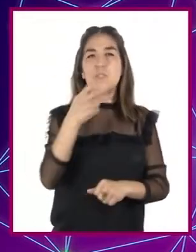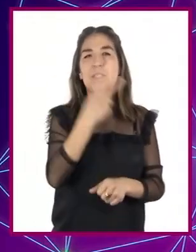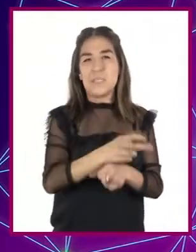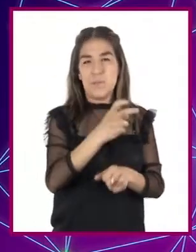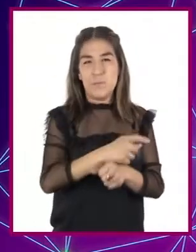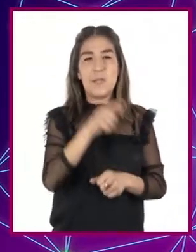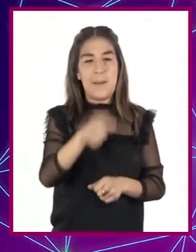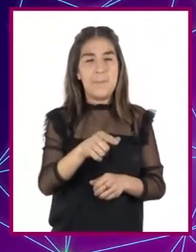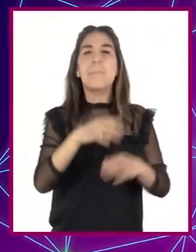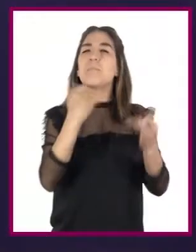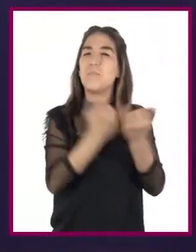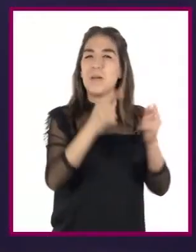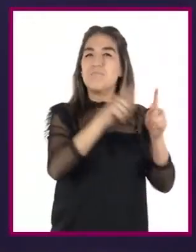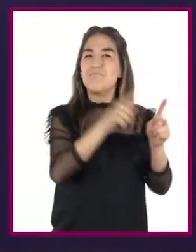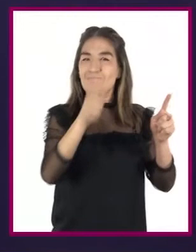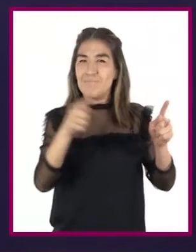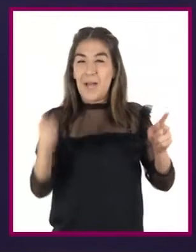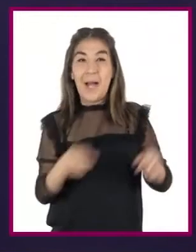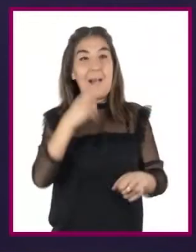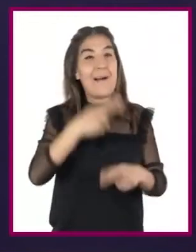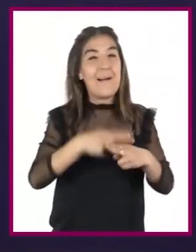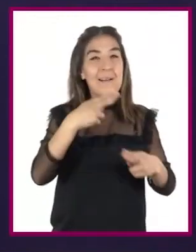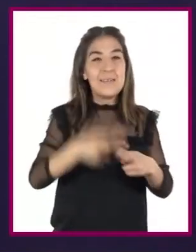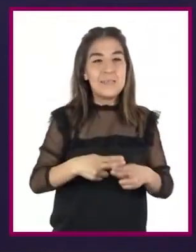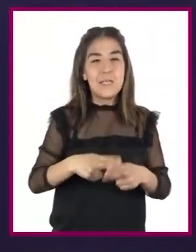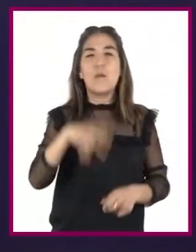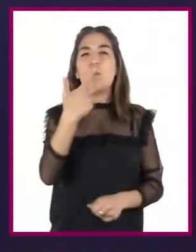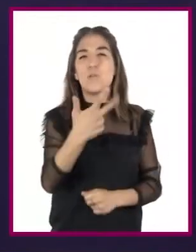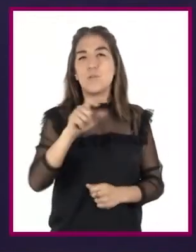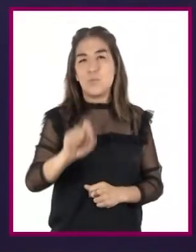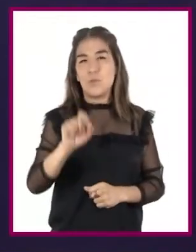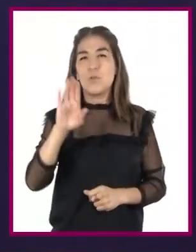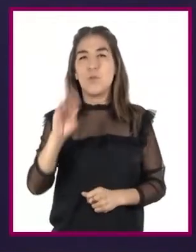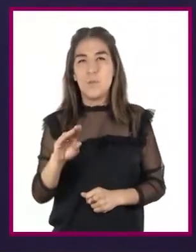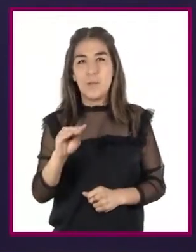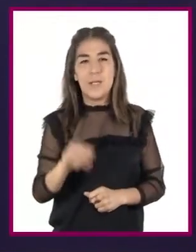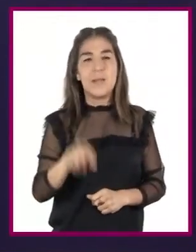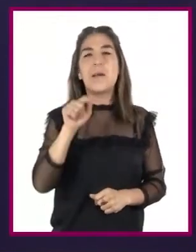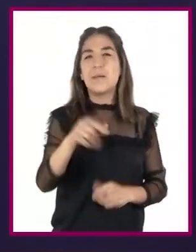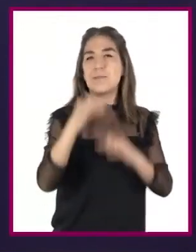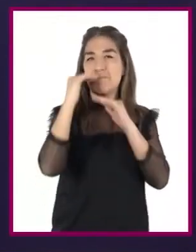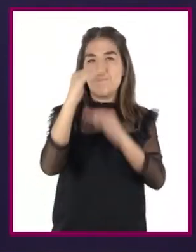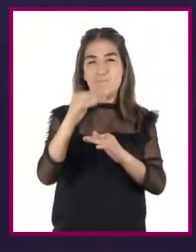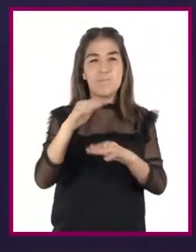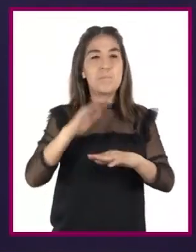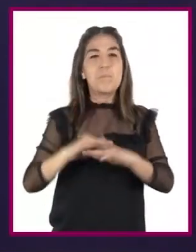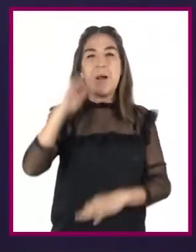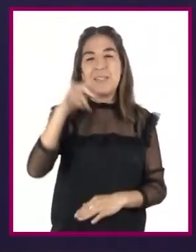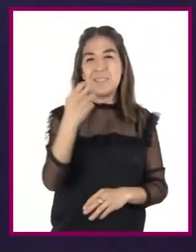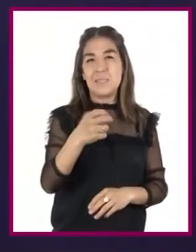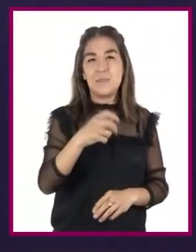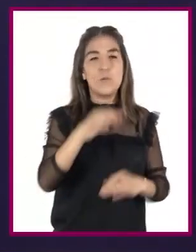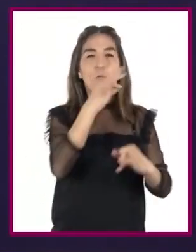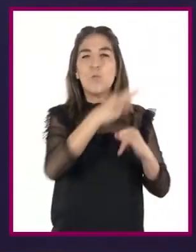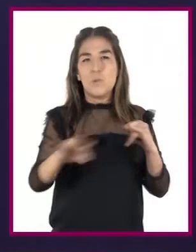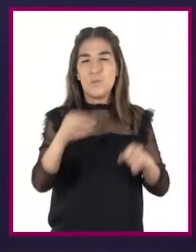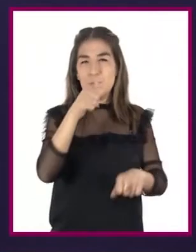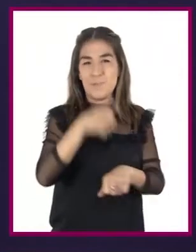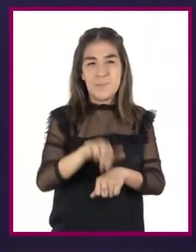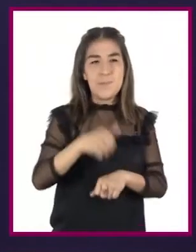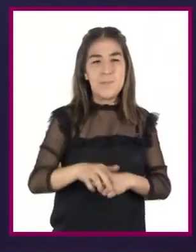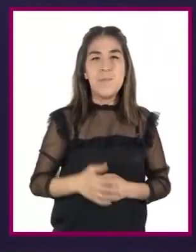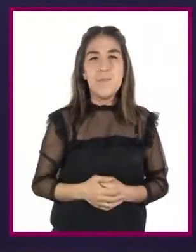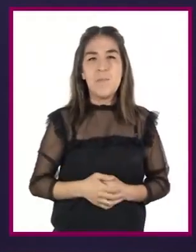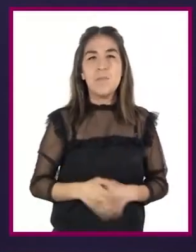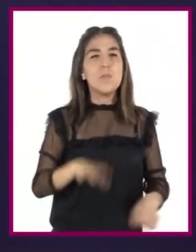y así sucesivamente hasta llegar a 8.90, que es el límite superior del último intervalo. El